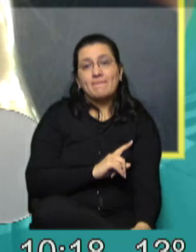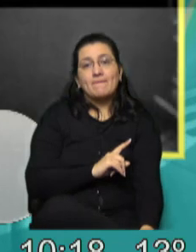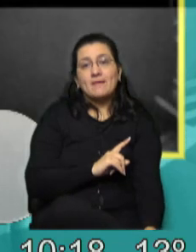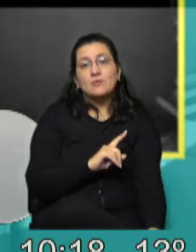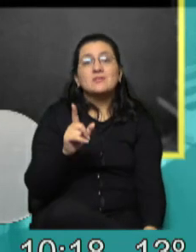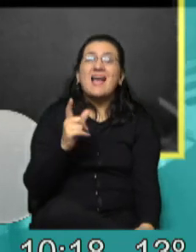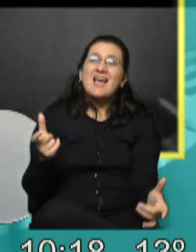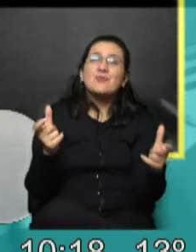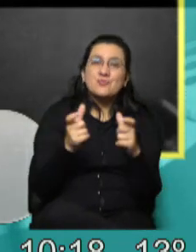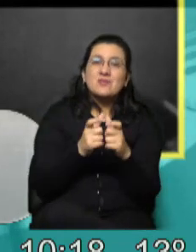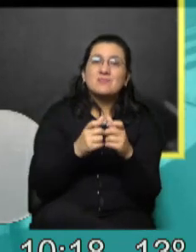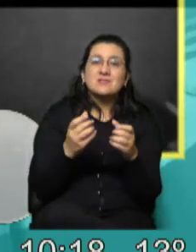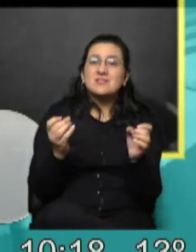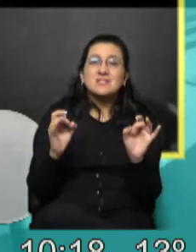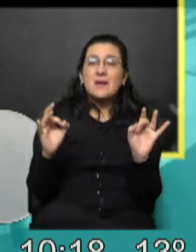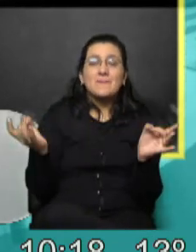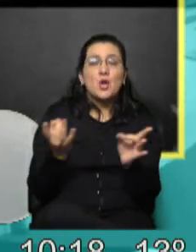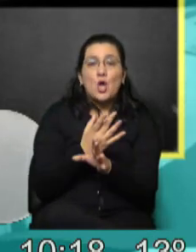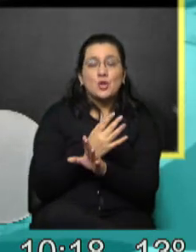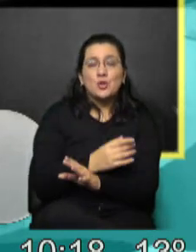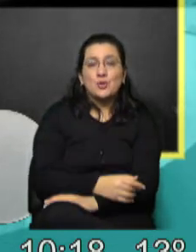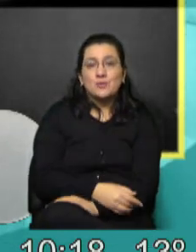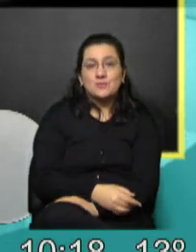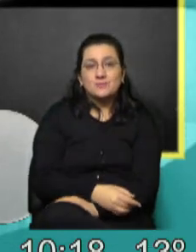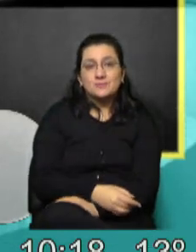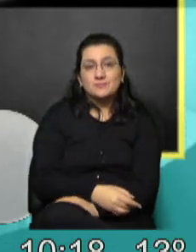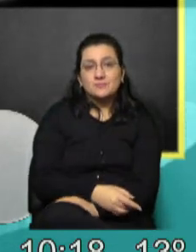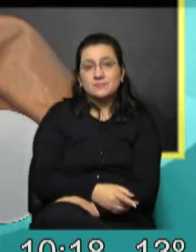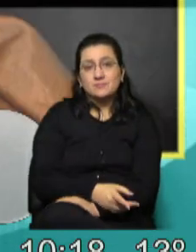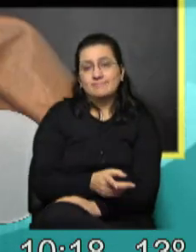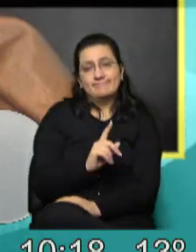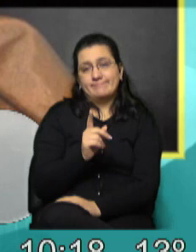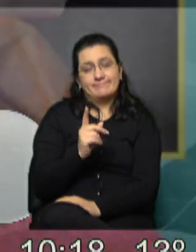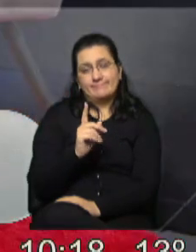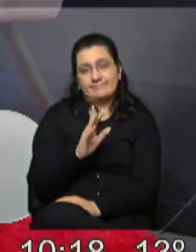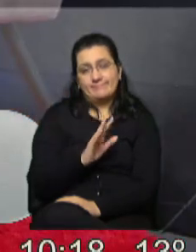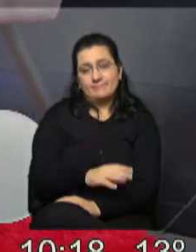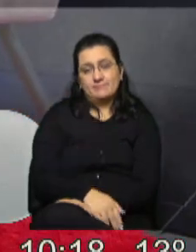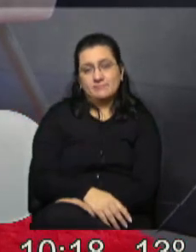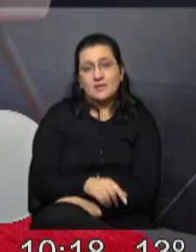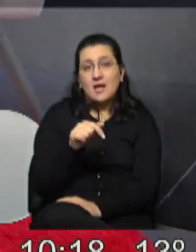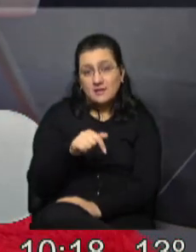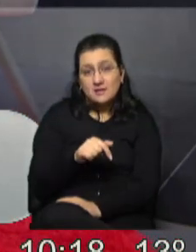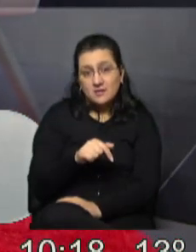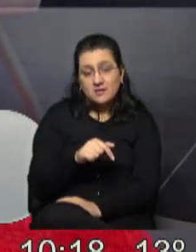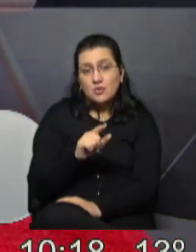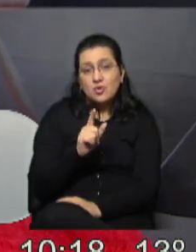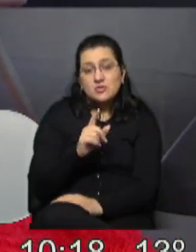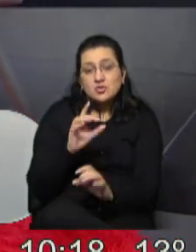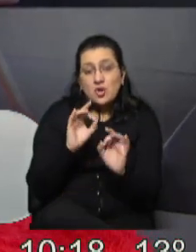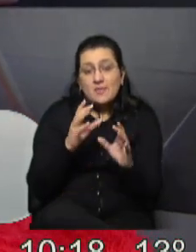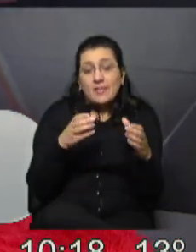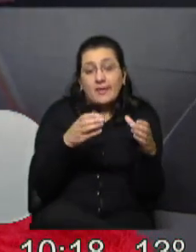nos juntamos y somos una secta, enviados de no sé quién. No. Aquí la secta es un mongo,